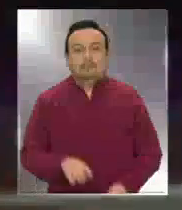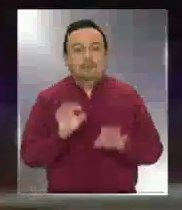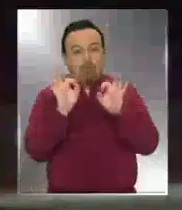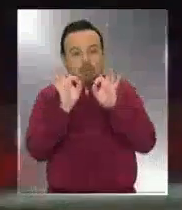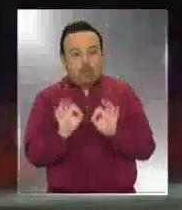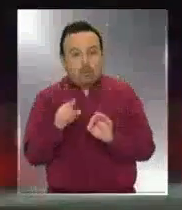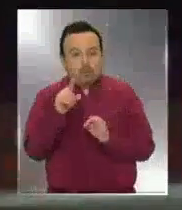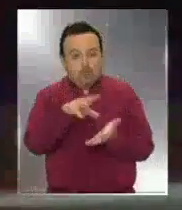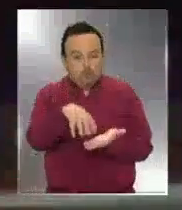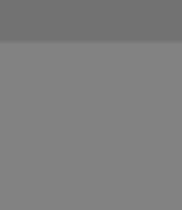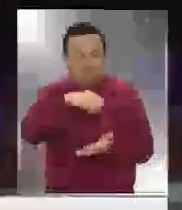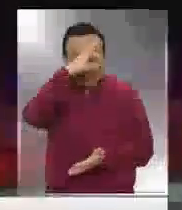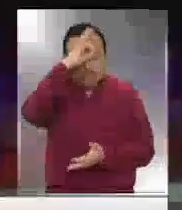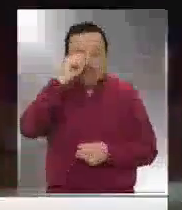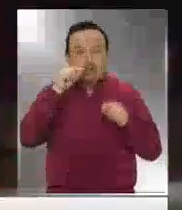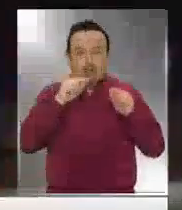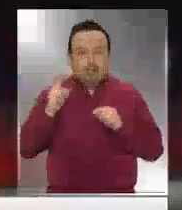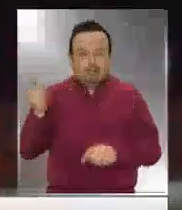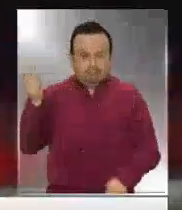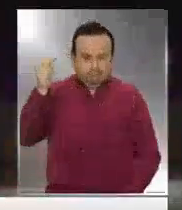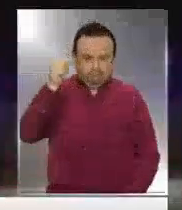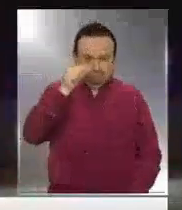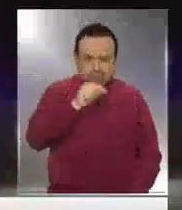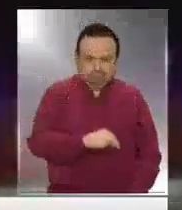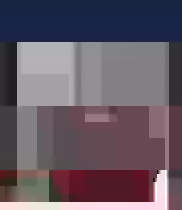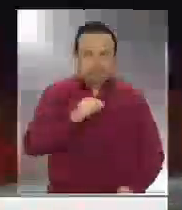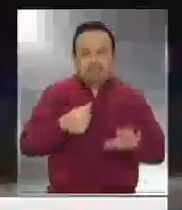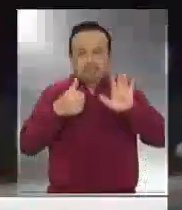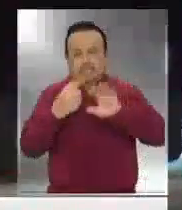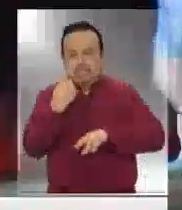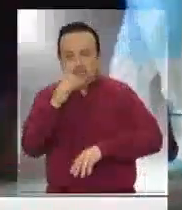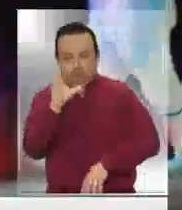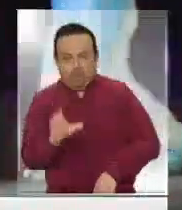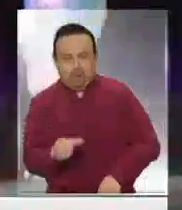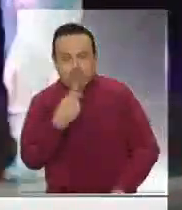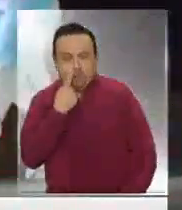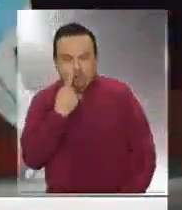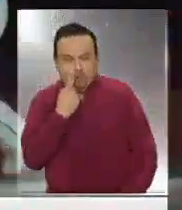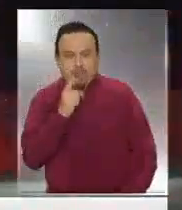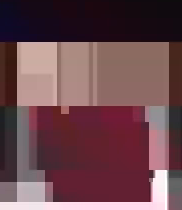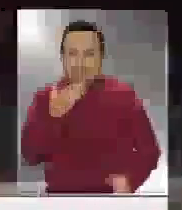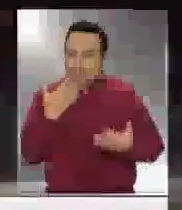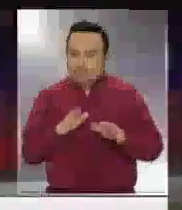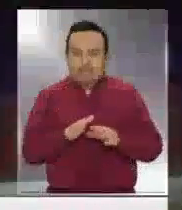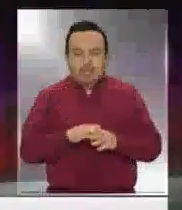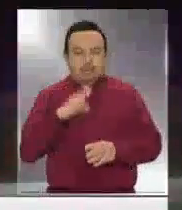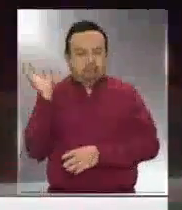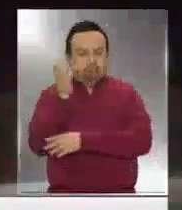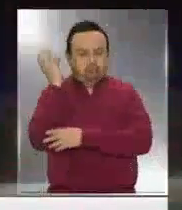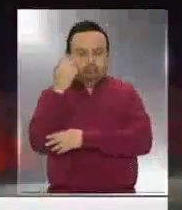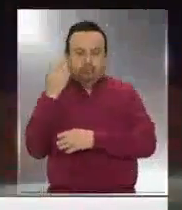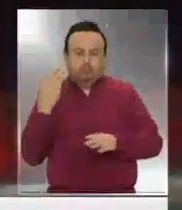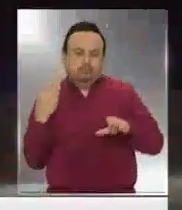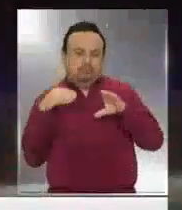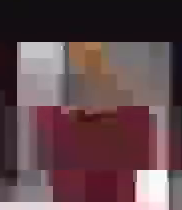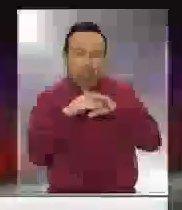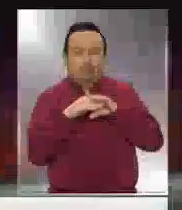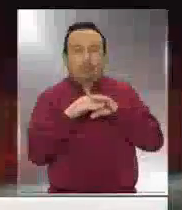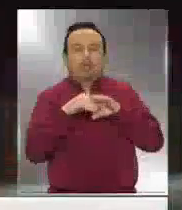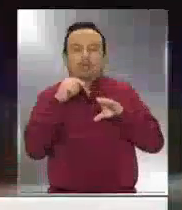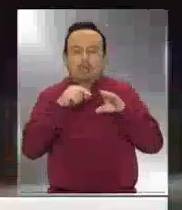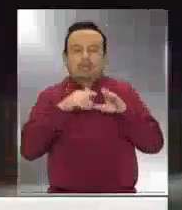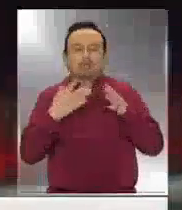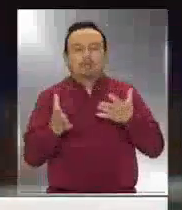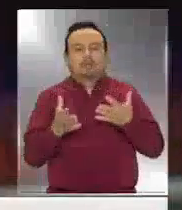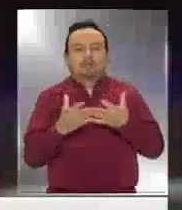Precisamente desde esa ciudad viajó entonces este paciente de 61 años, quien ya está al interior de la ambulancia con este manejo